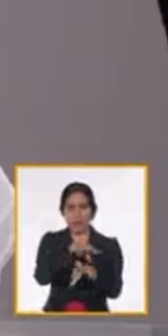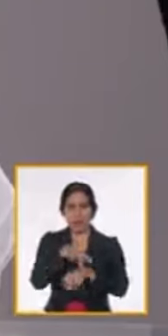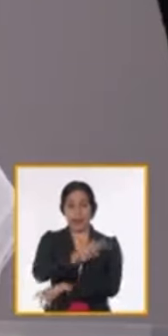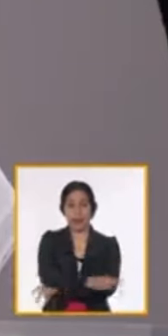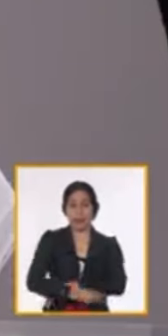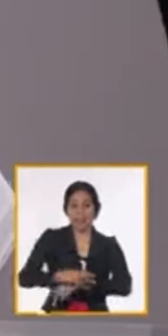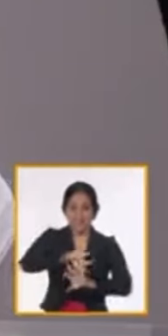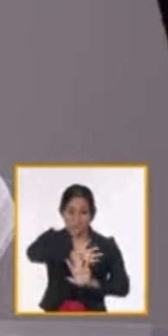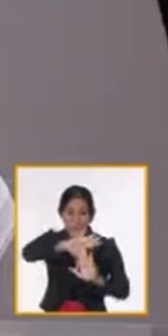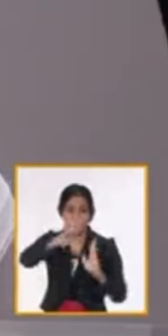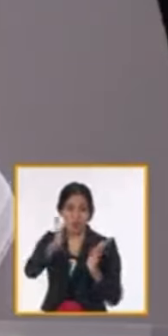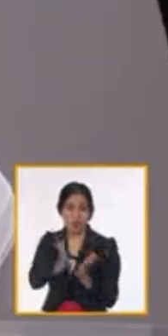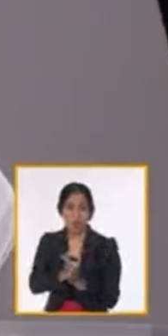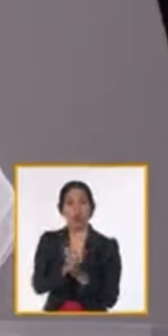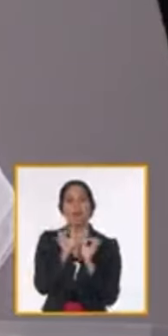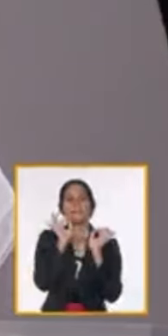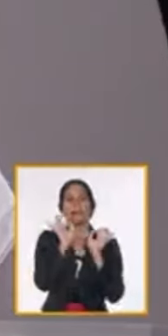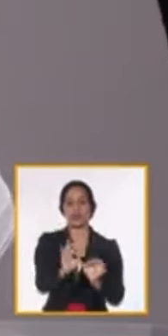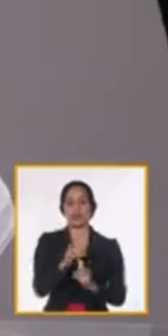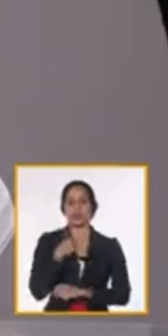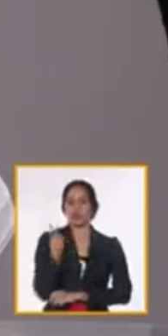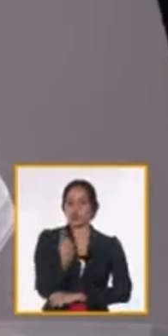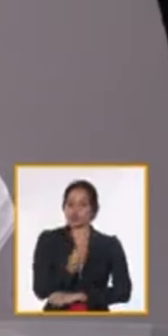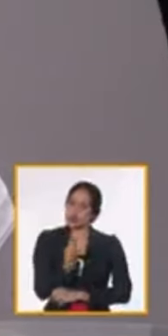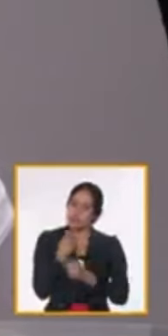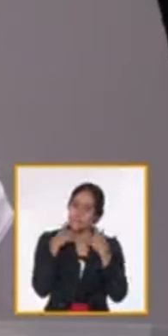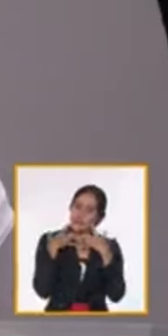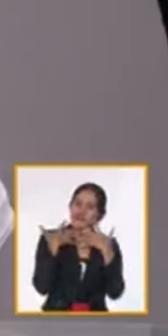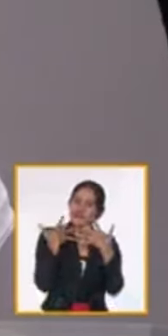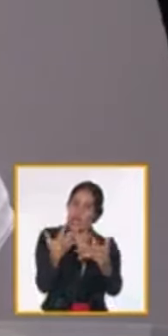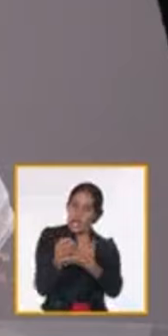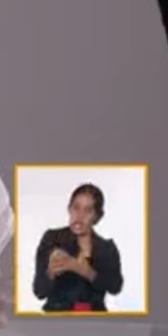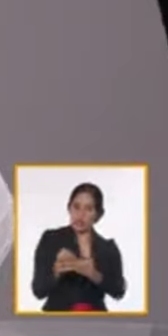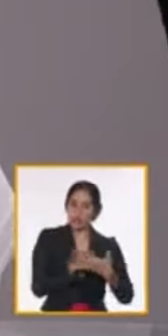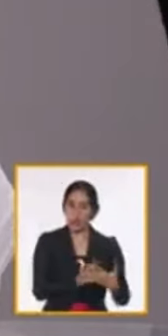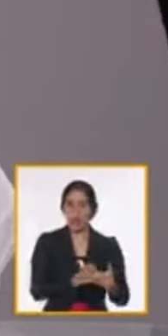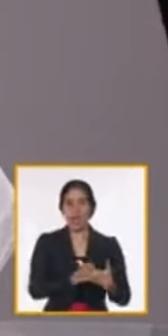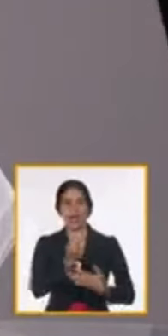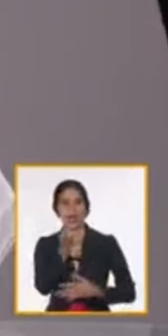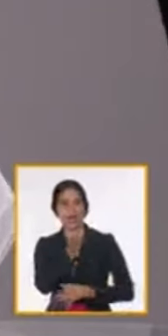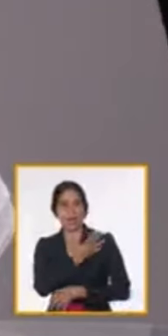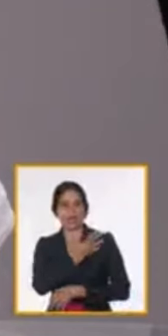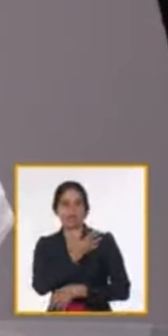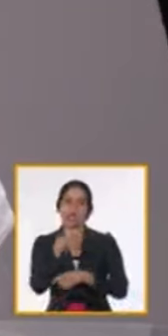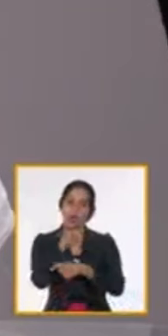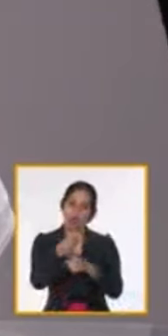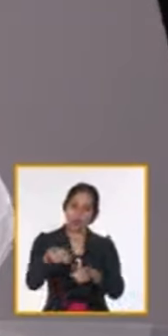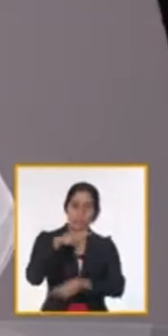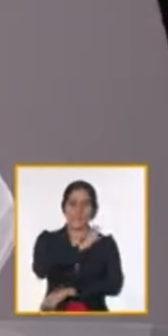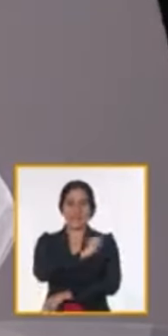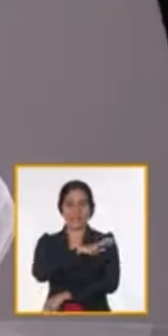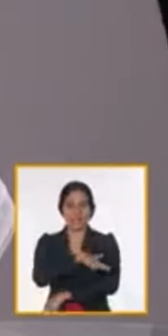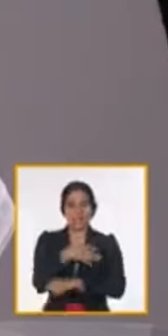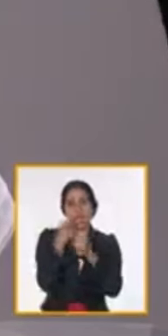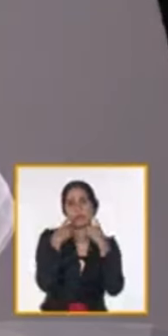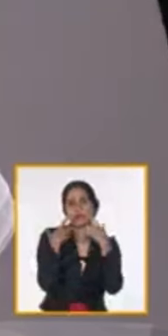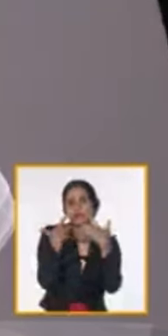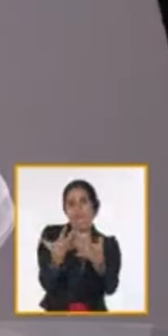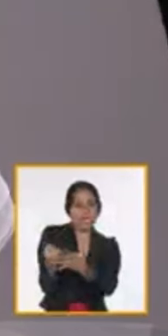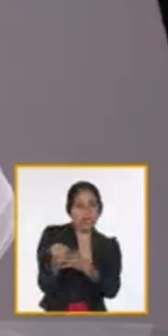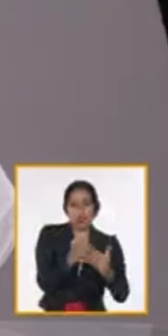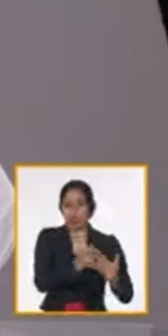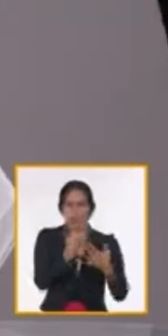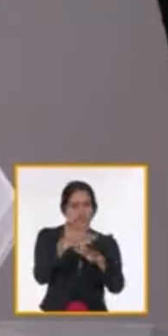ello, el Movimiento para la Solidaridad con Palestina y su Liberación ha atraído el apoyo de muchos lugares,